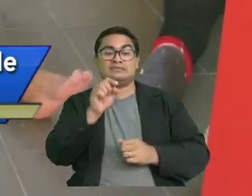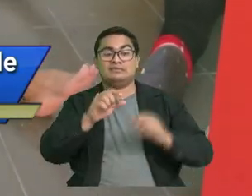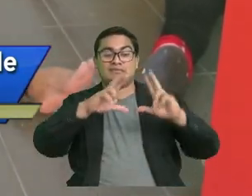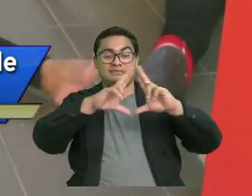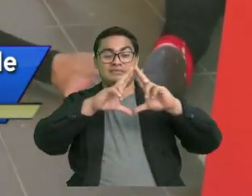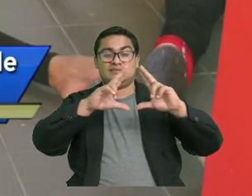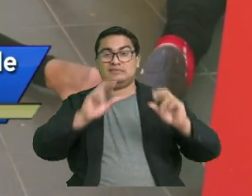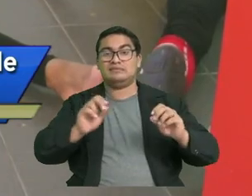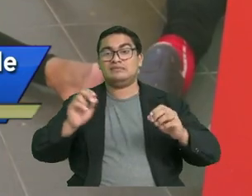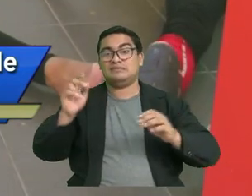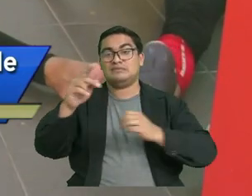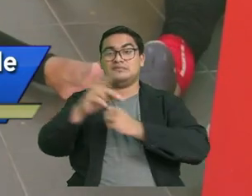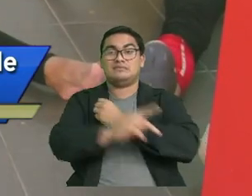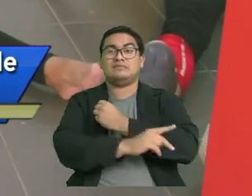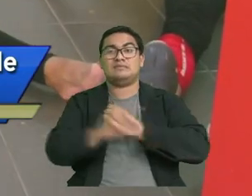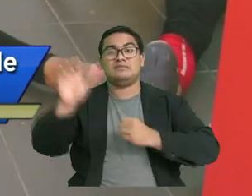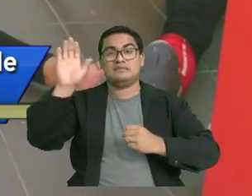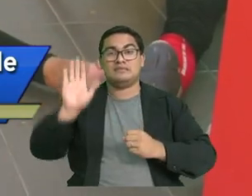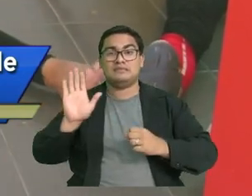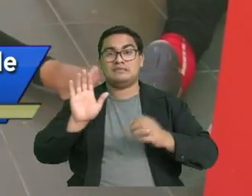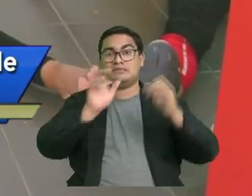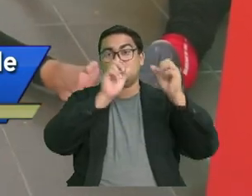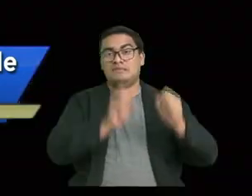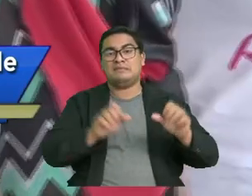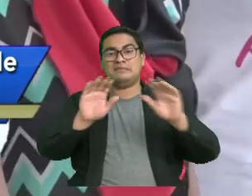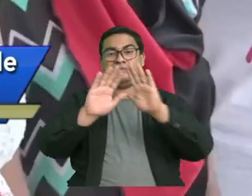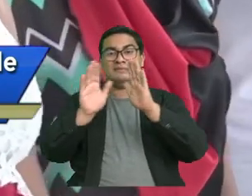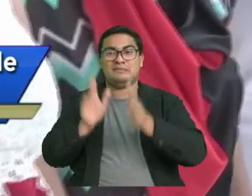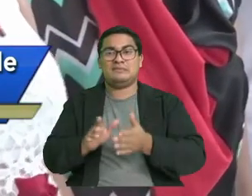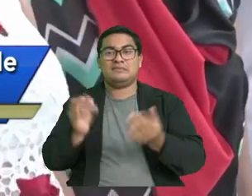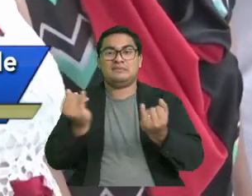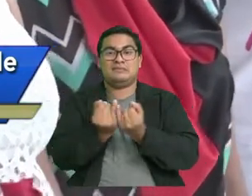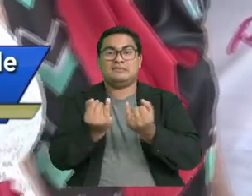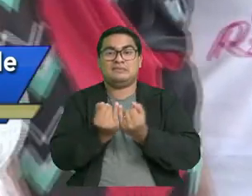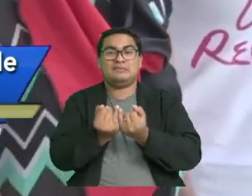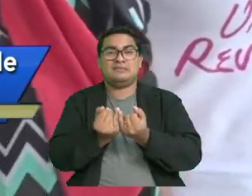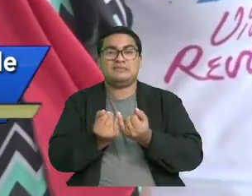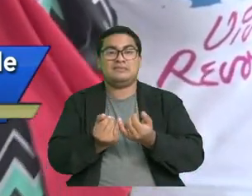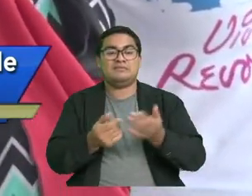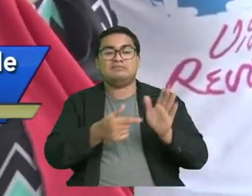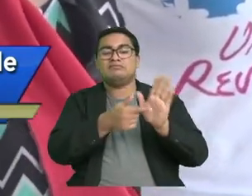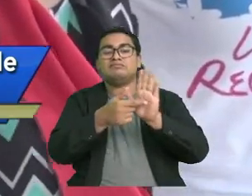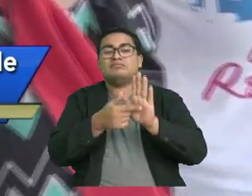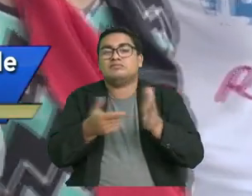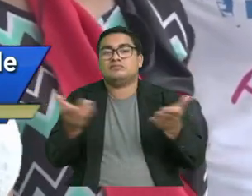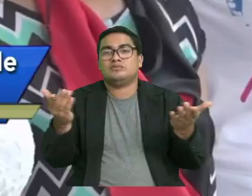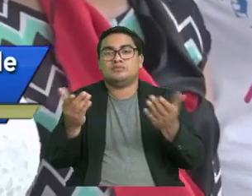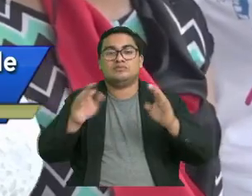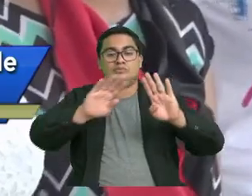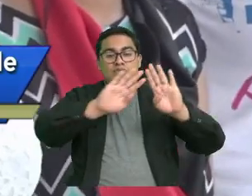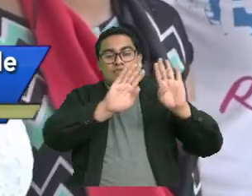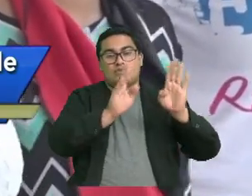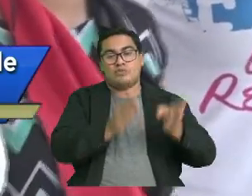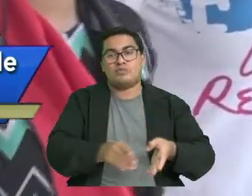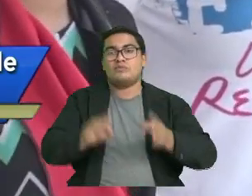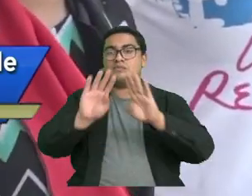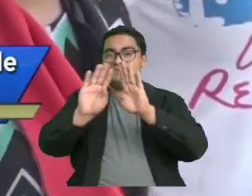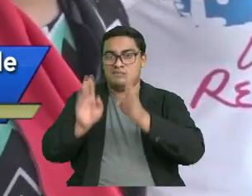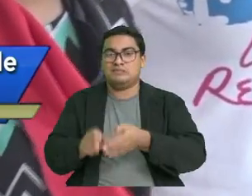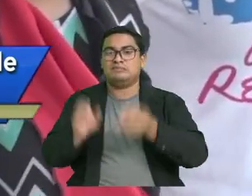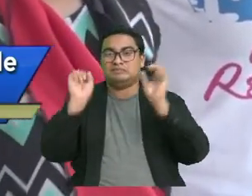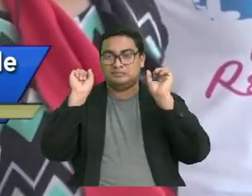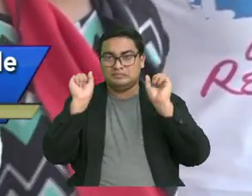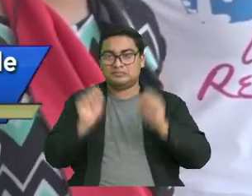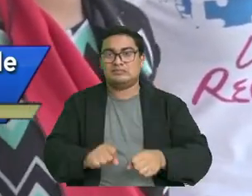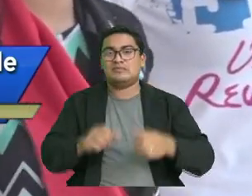país comprometido con la equidad de género. Entonces, vemos cómo las mujeres estamos accediendo a